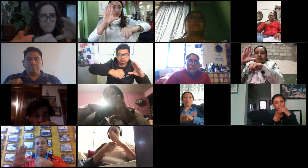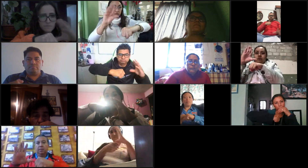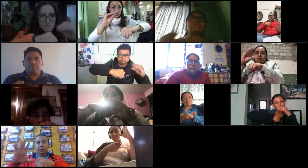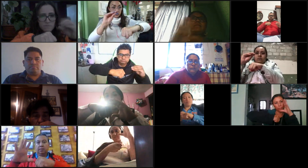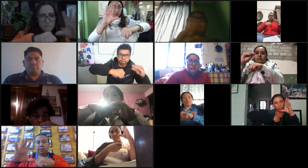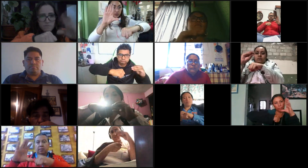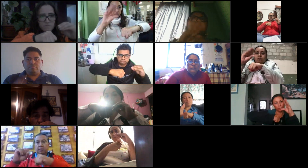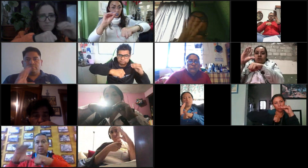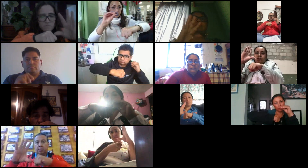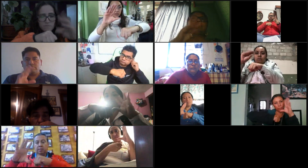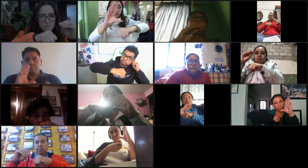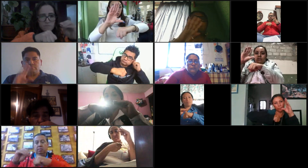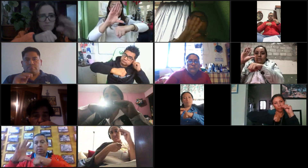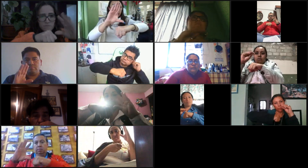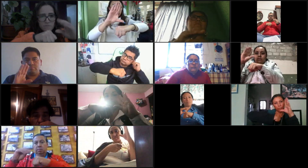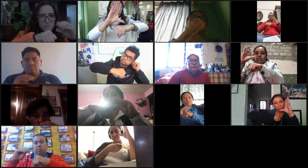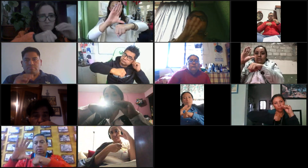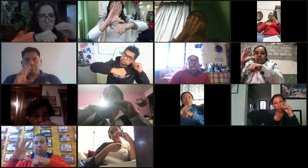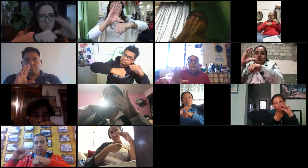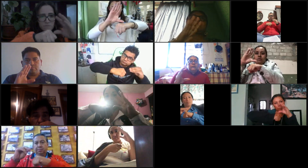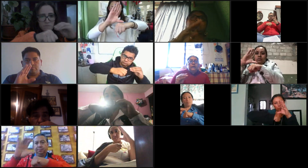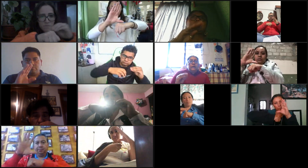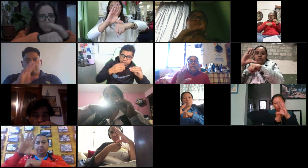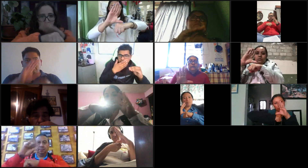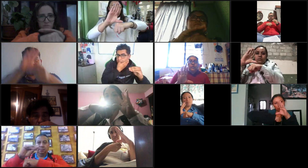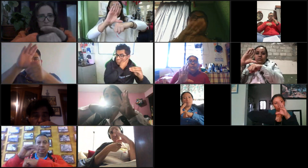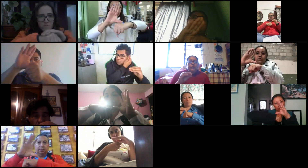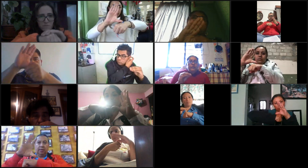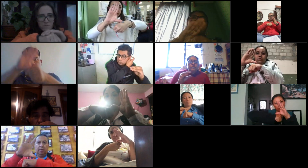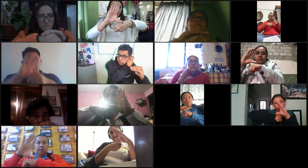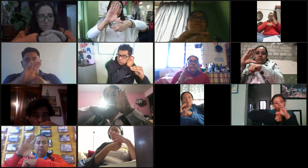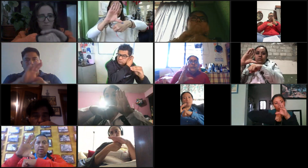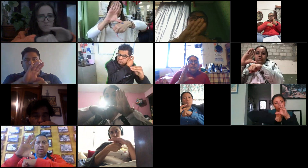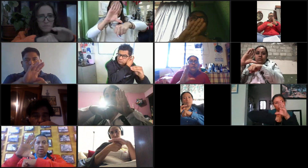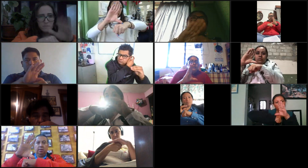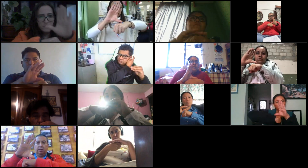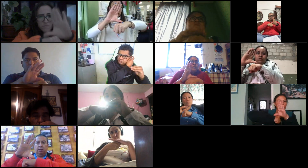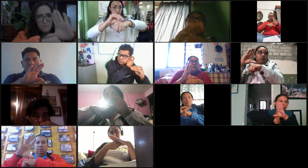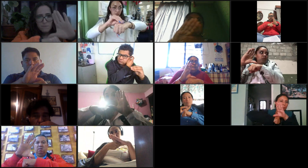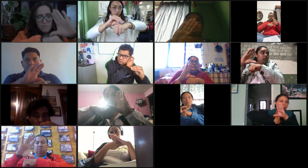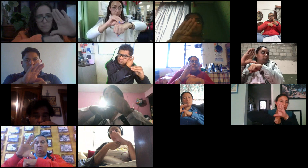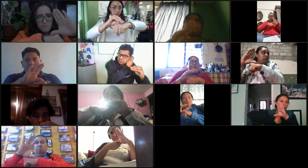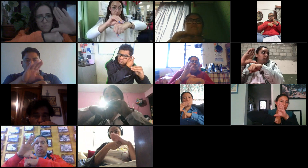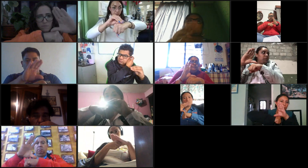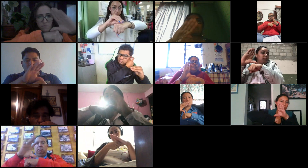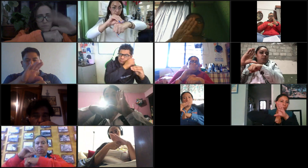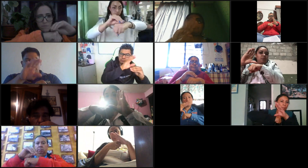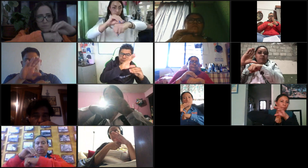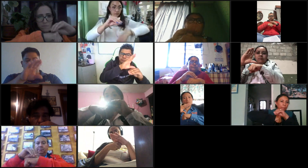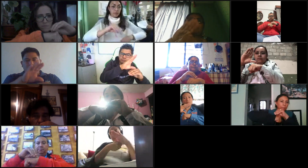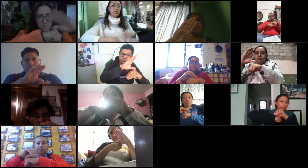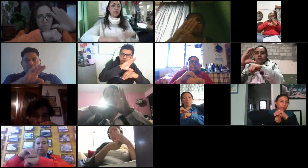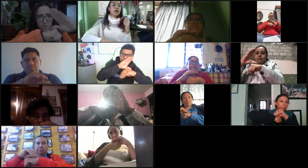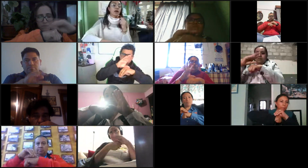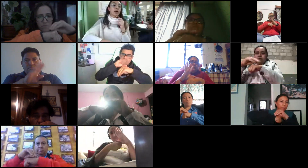mis dedos voy a colocar mi pulgar en mi dorso y cierro.